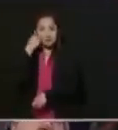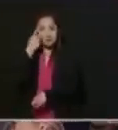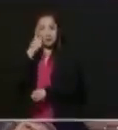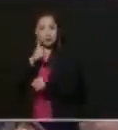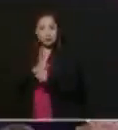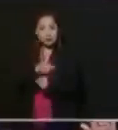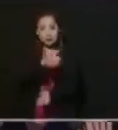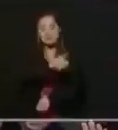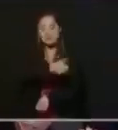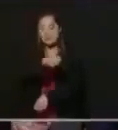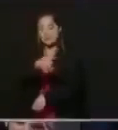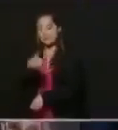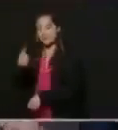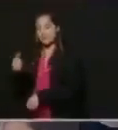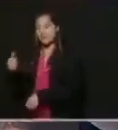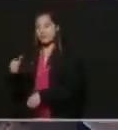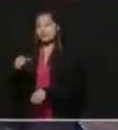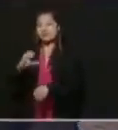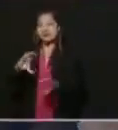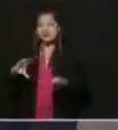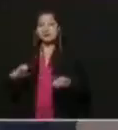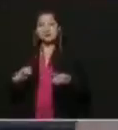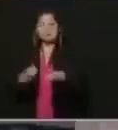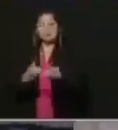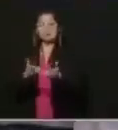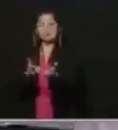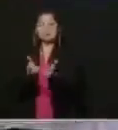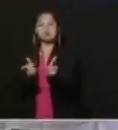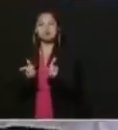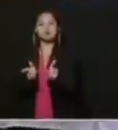personal y colectiva